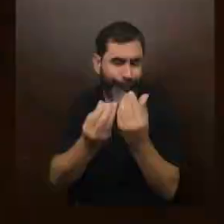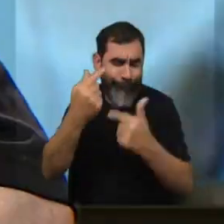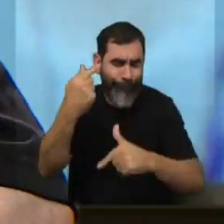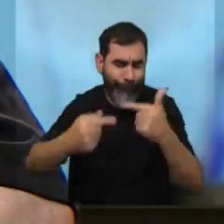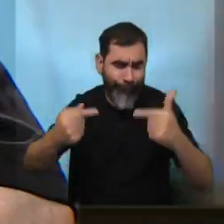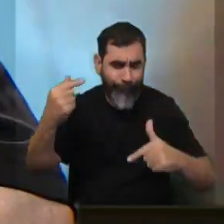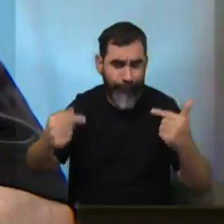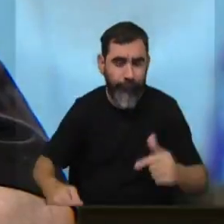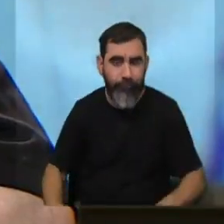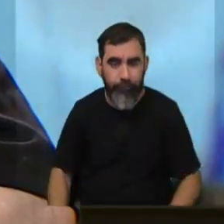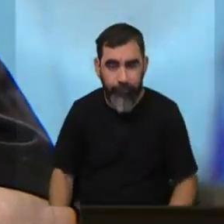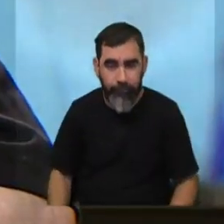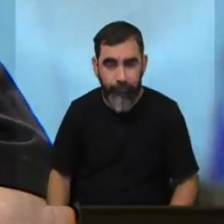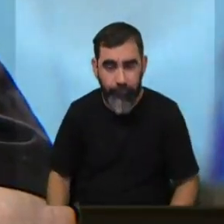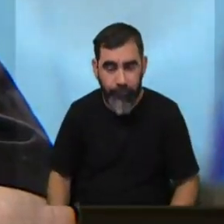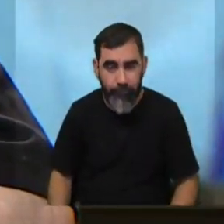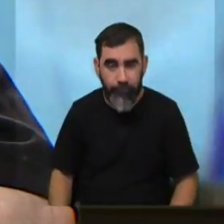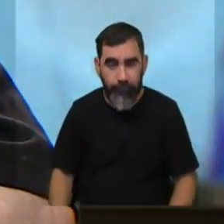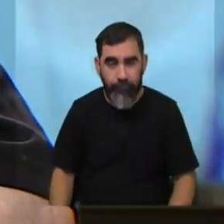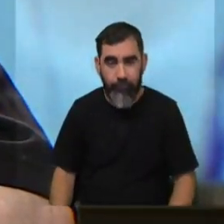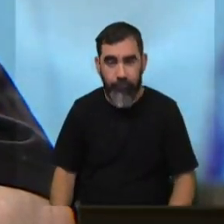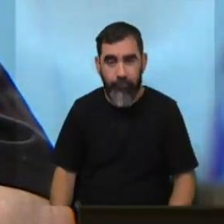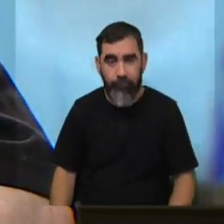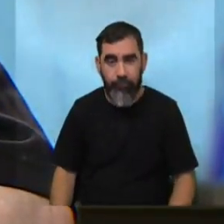estoy diciendo ninguna verdad revelada en eso.